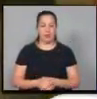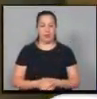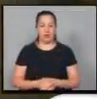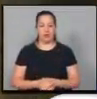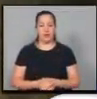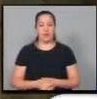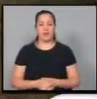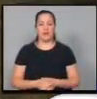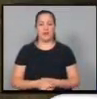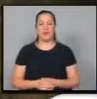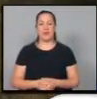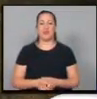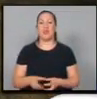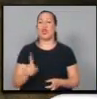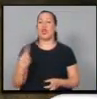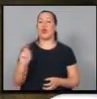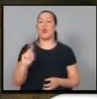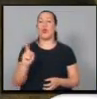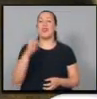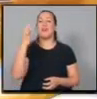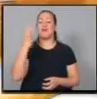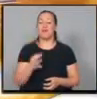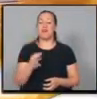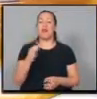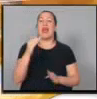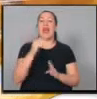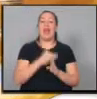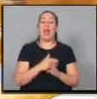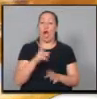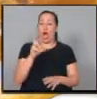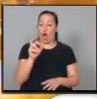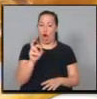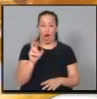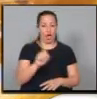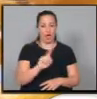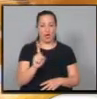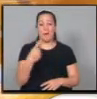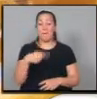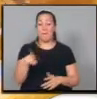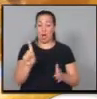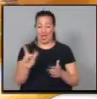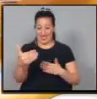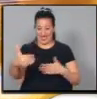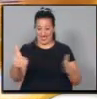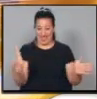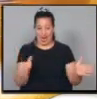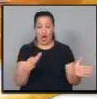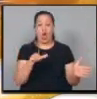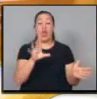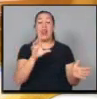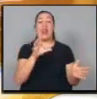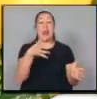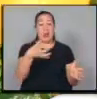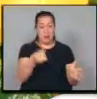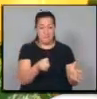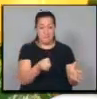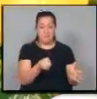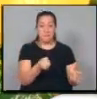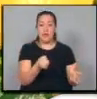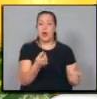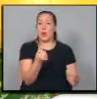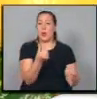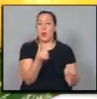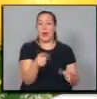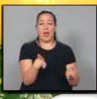No todo lo que reluce es oro, pero un cajón de estos dorados limones vale tanto como